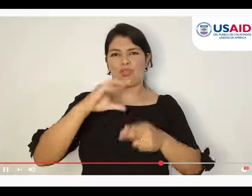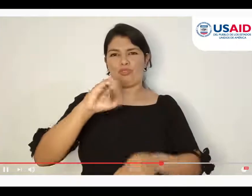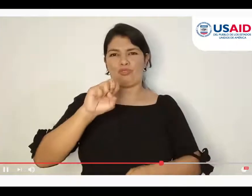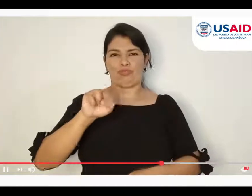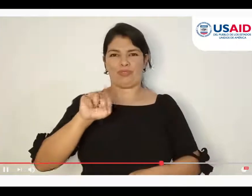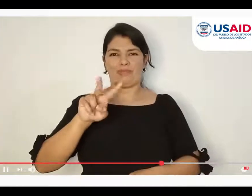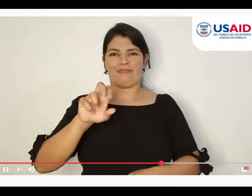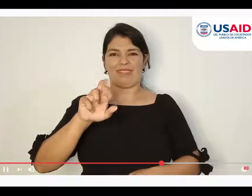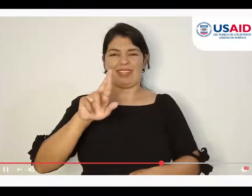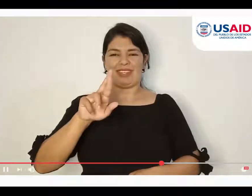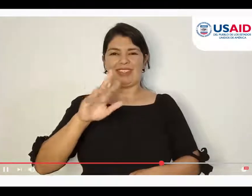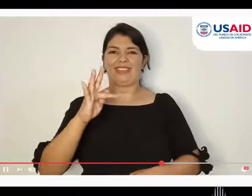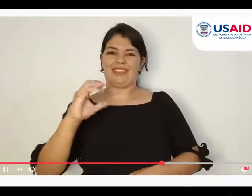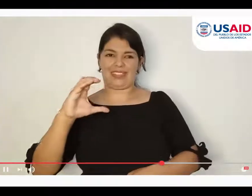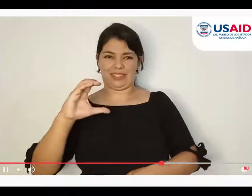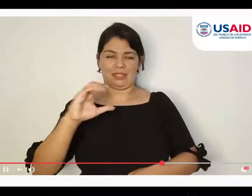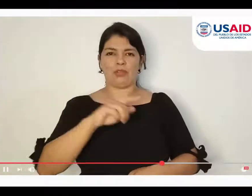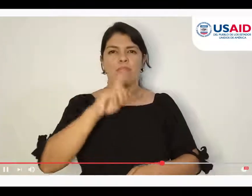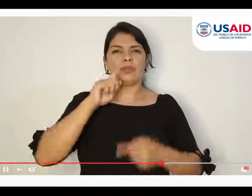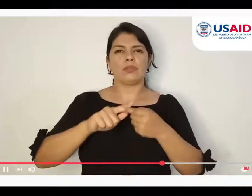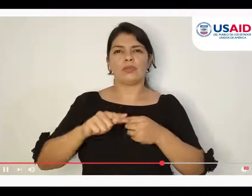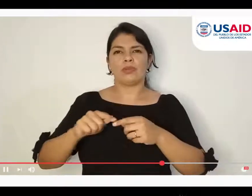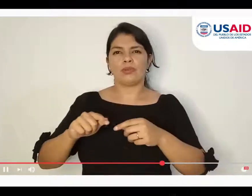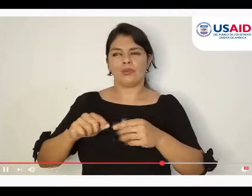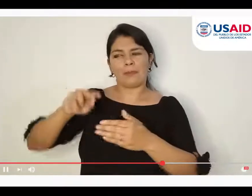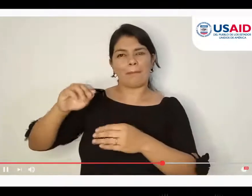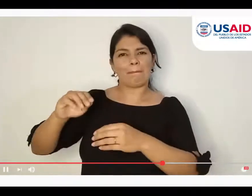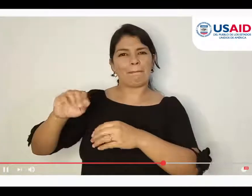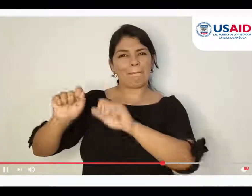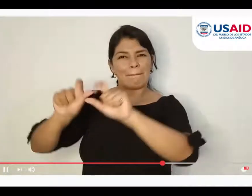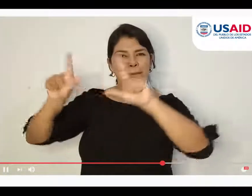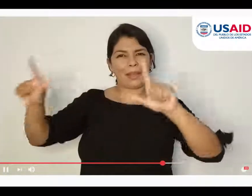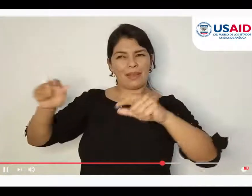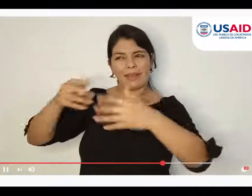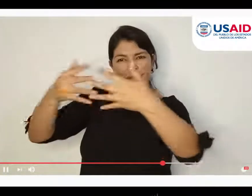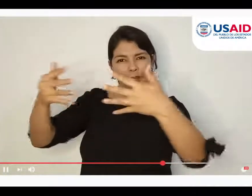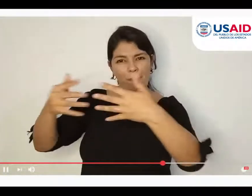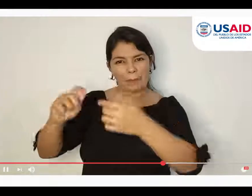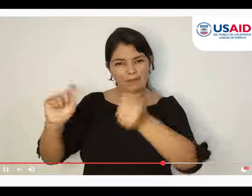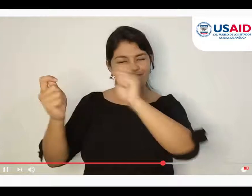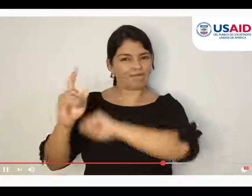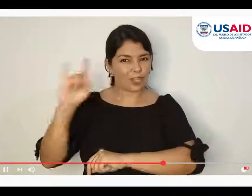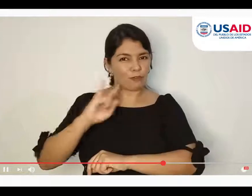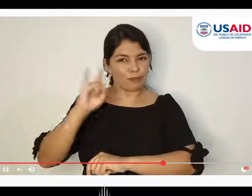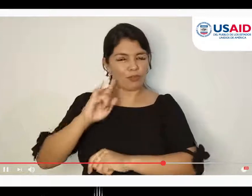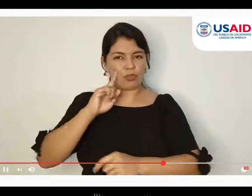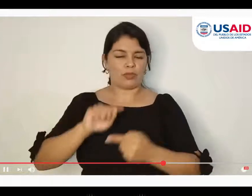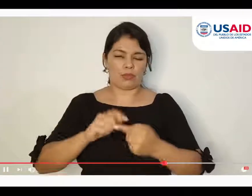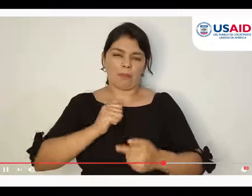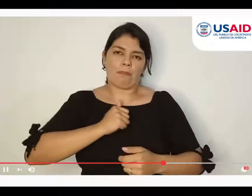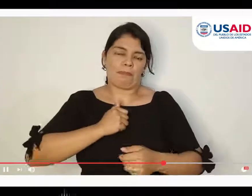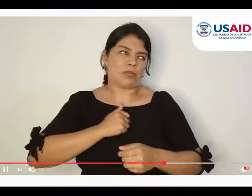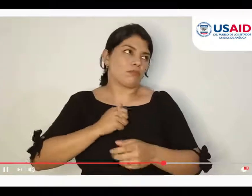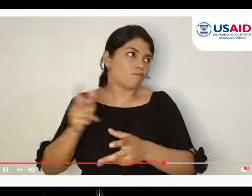ciegas mediante la masificación de un lector de pantalla, brindando nuevas oportunidades de inclusión y de autonomía. En